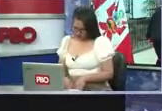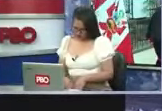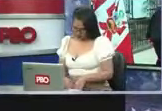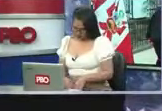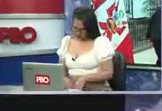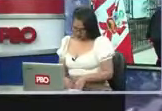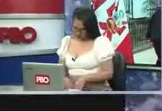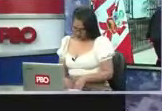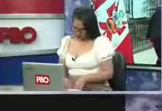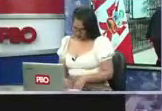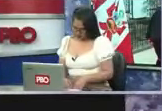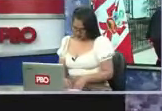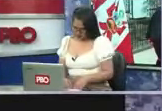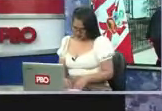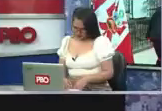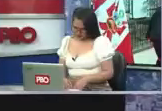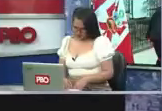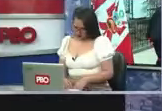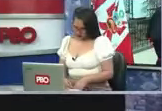¿no? Y